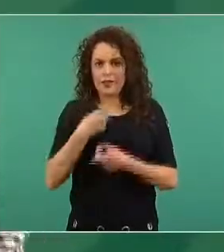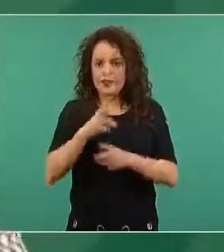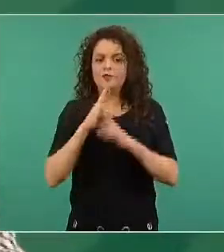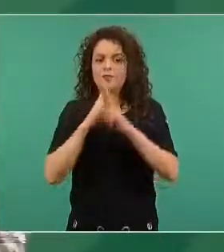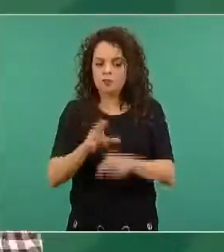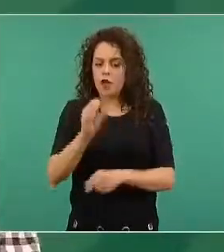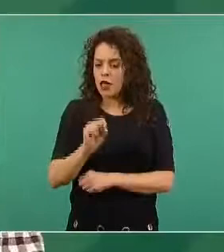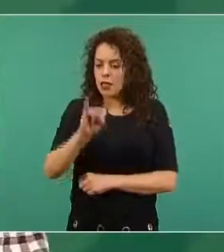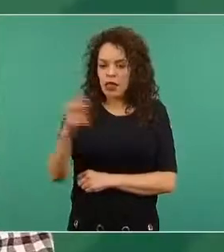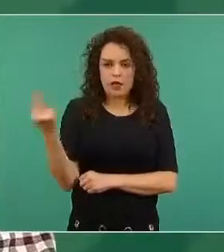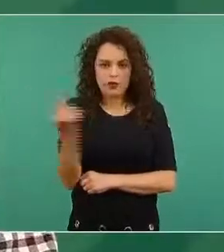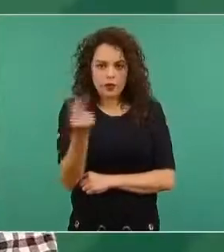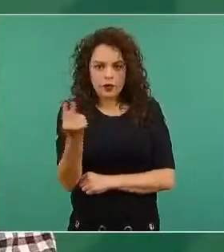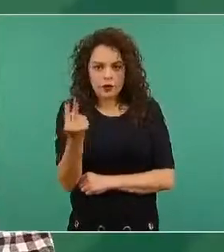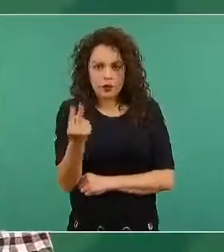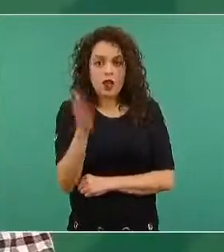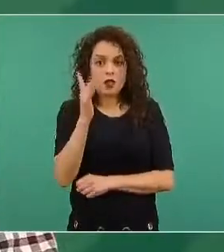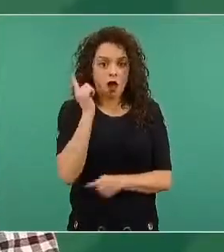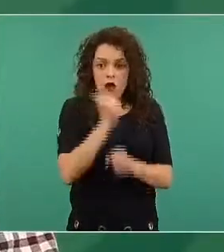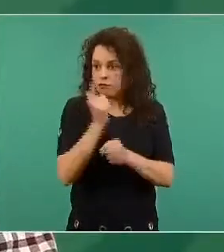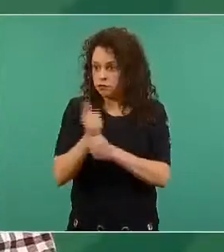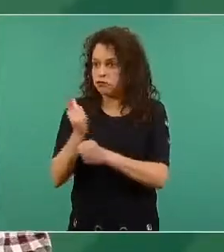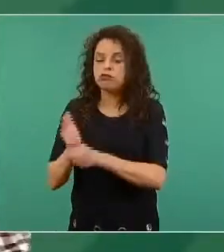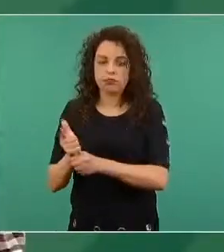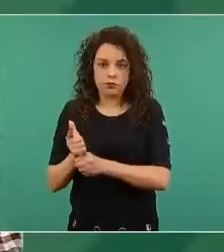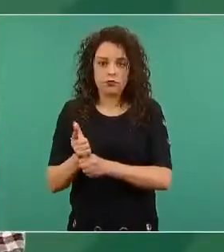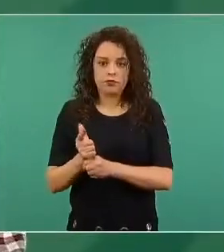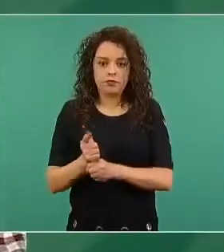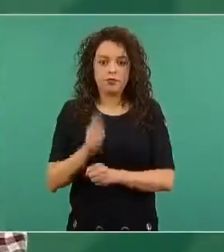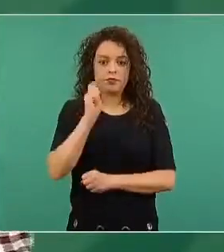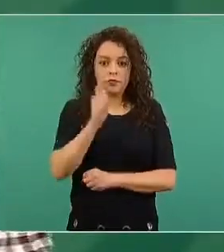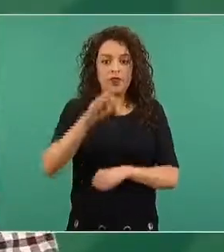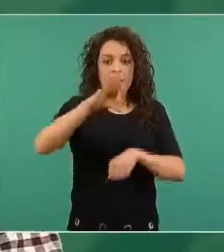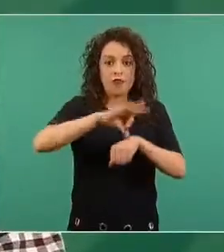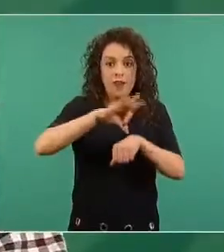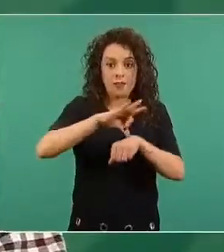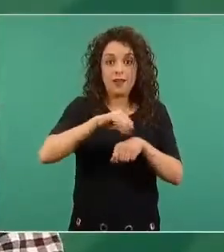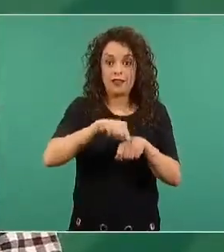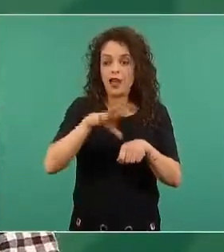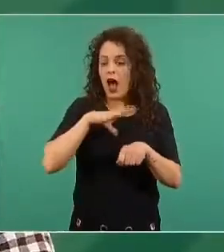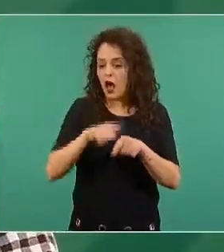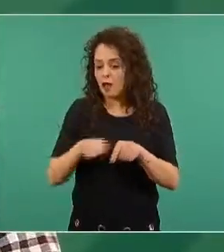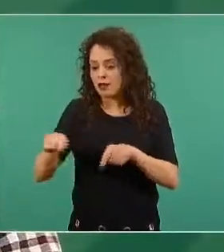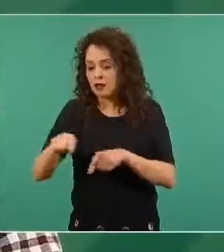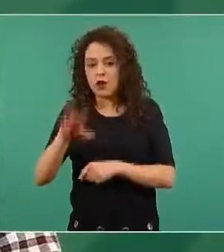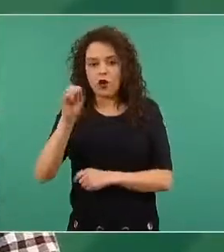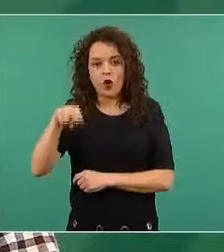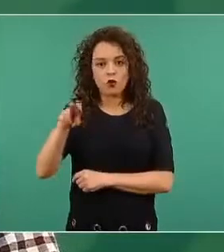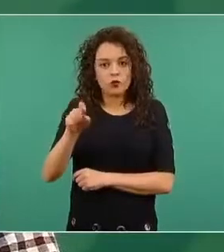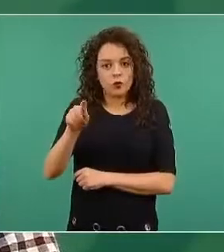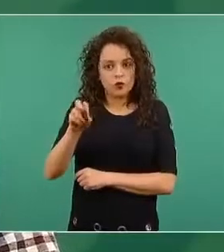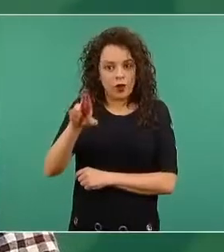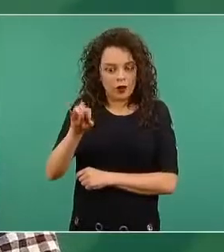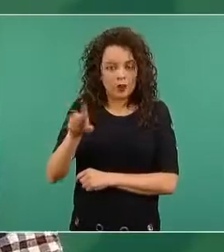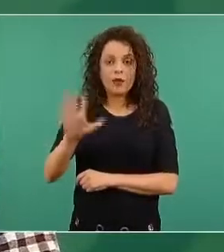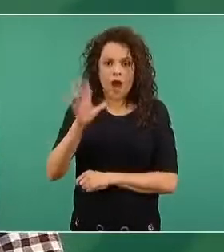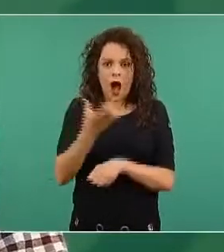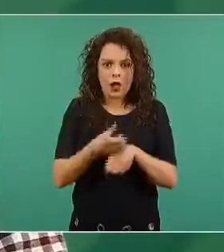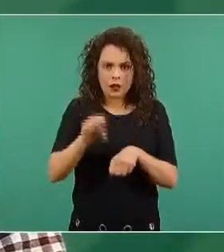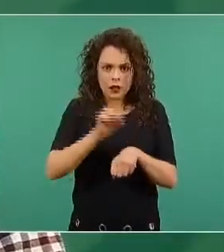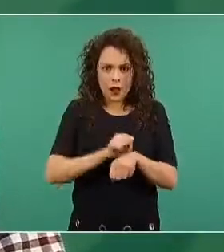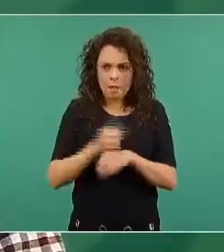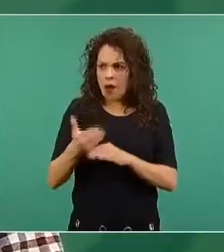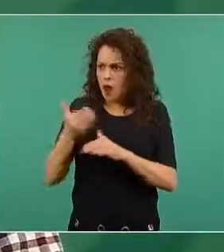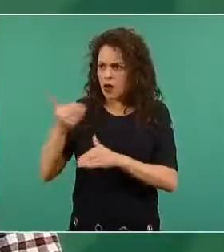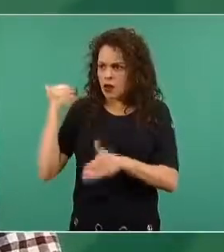están considerados, los hemos identificado. Para los consultorios adyacentes a farmacias, desde hace varias semanas, justamente se